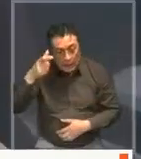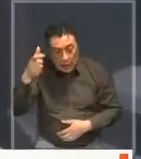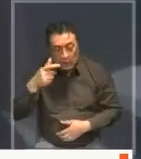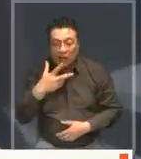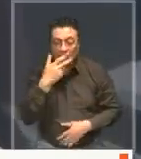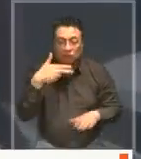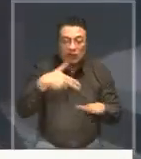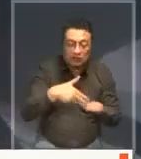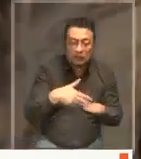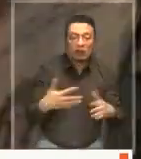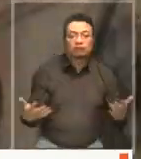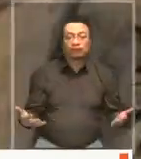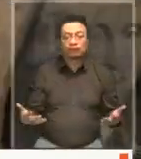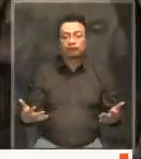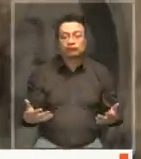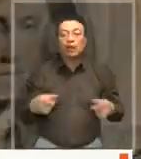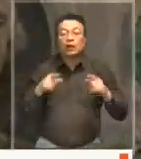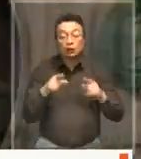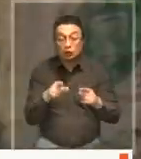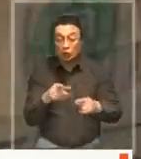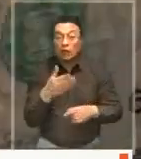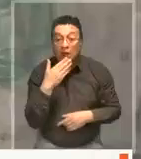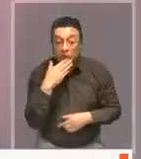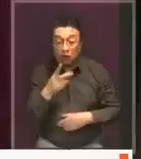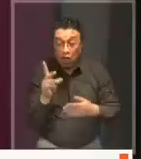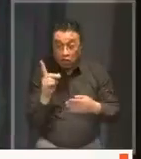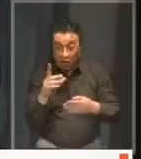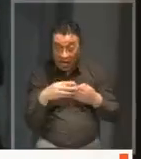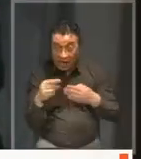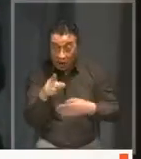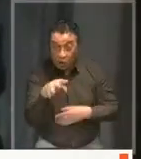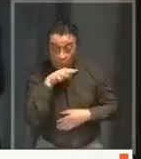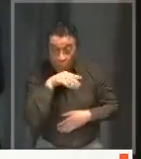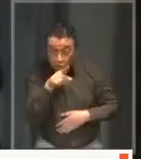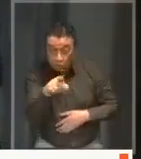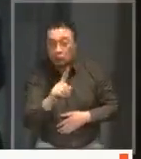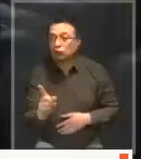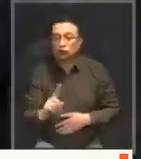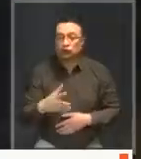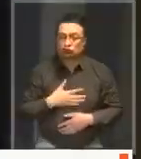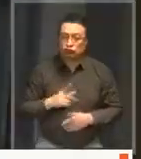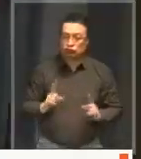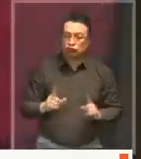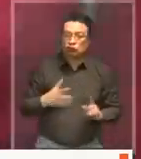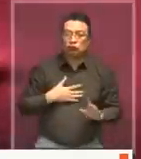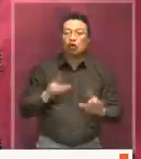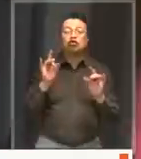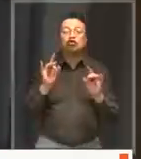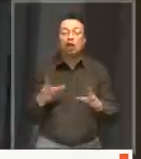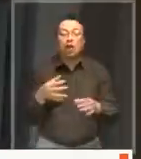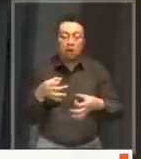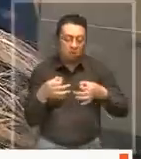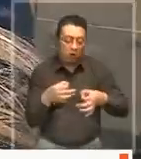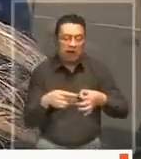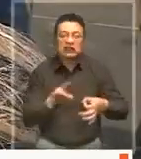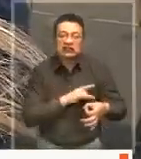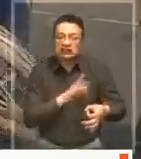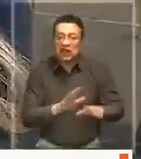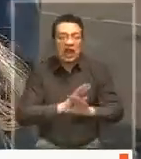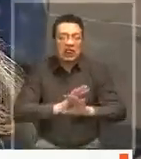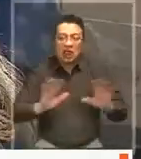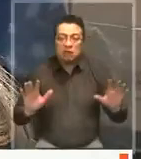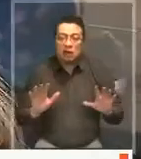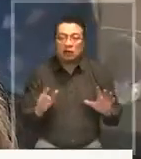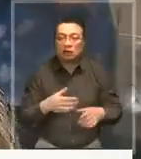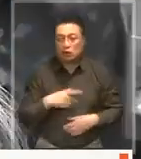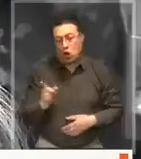gasolina Pero hay más usted usa dólares no yo no uso dólar uso solamente moneda nacional Oh